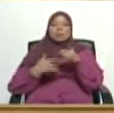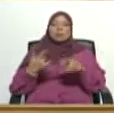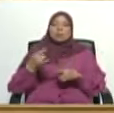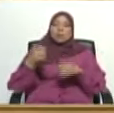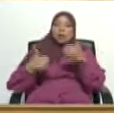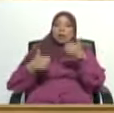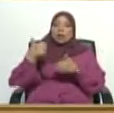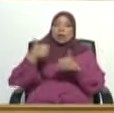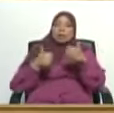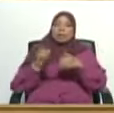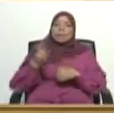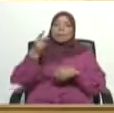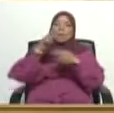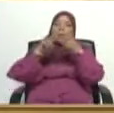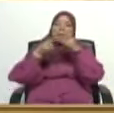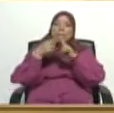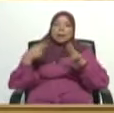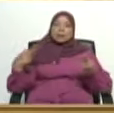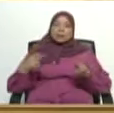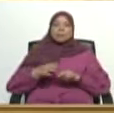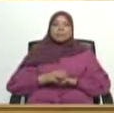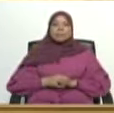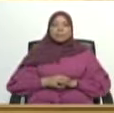candidato al Premio Nobel de la Paz.